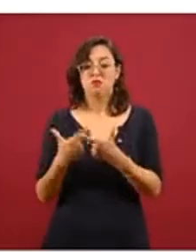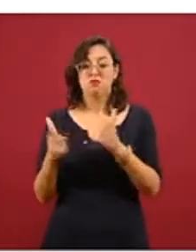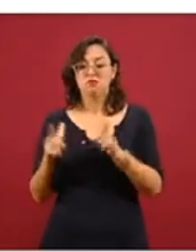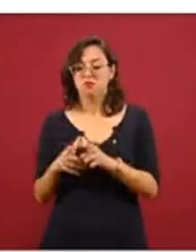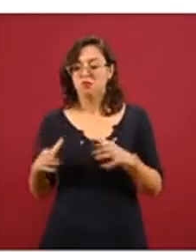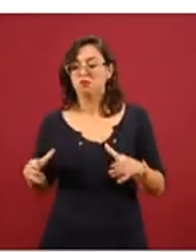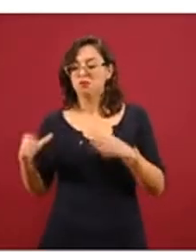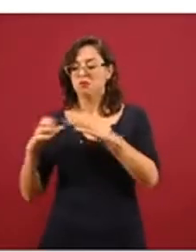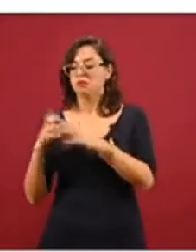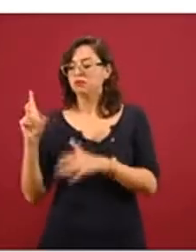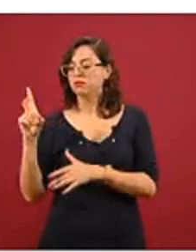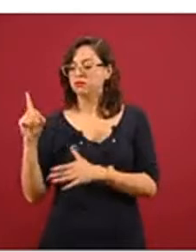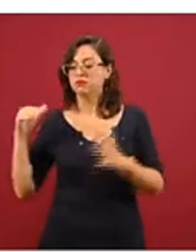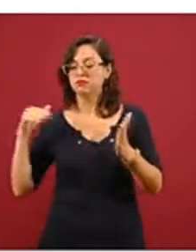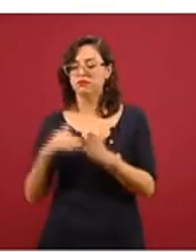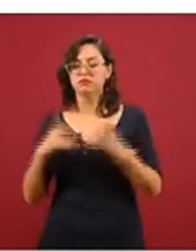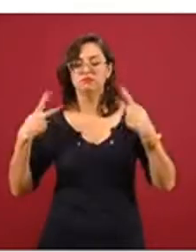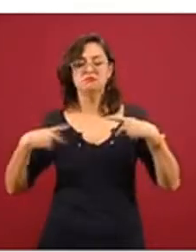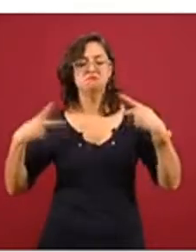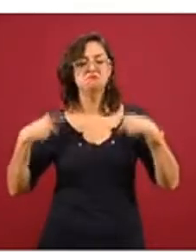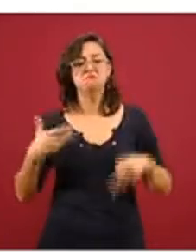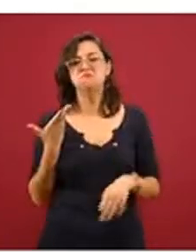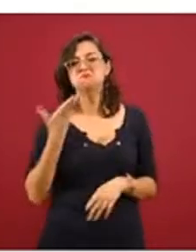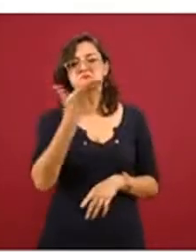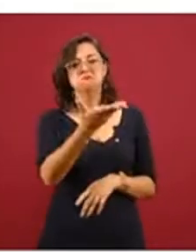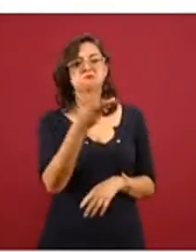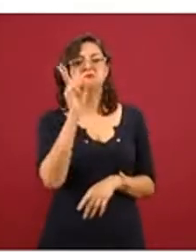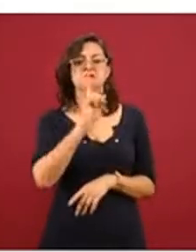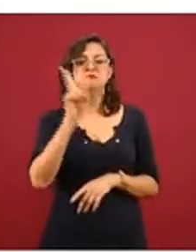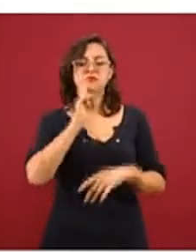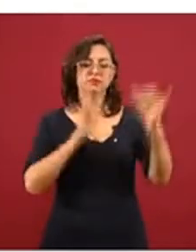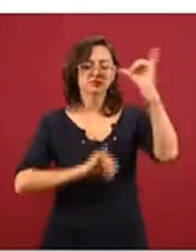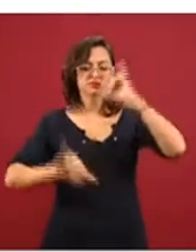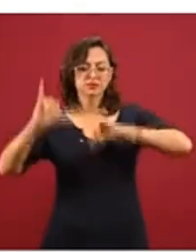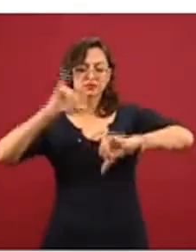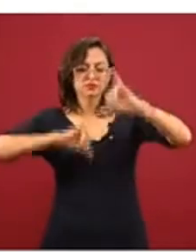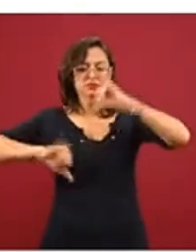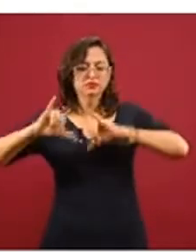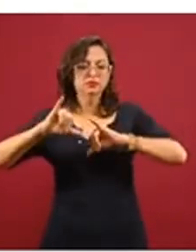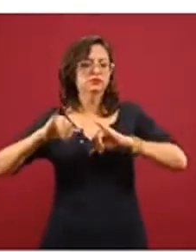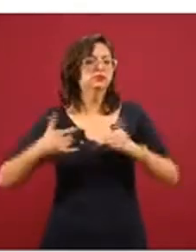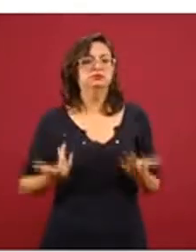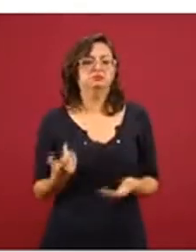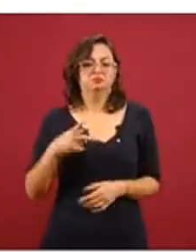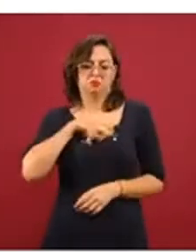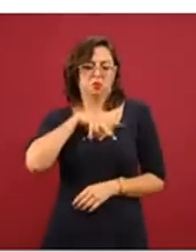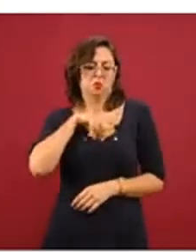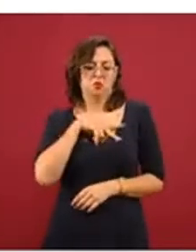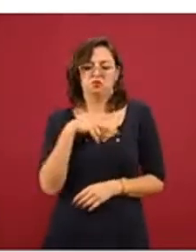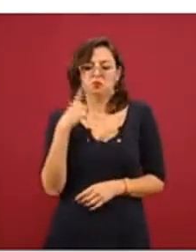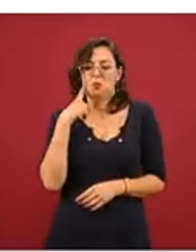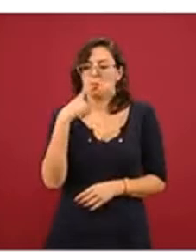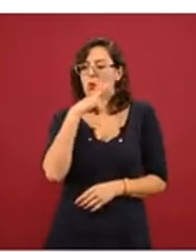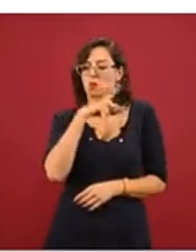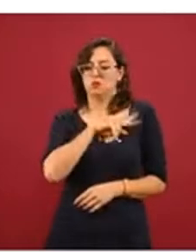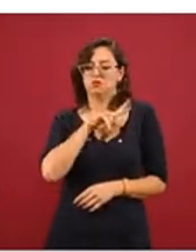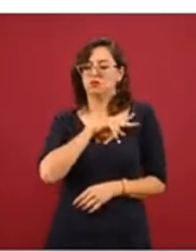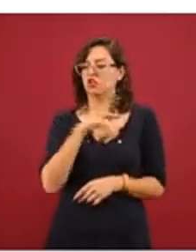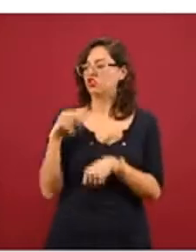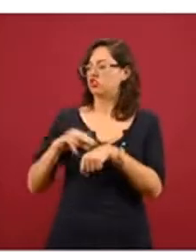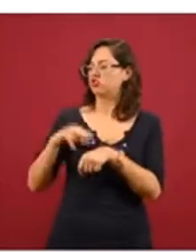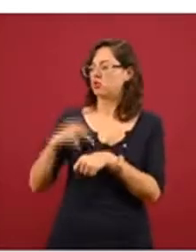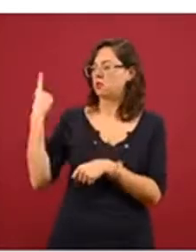de 30.000 personas que solicitaron la prueba por una solicitud personal, es decir, no fue porque un